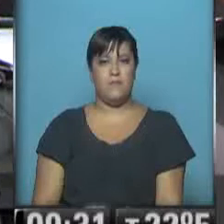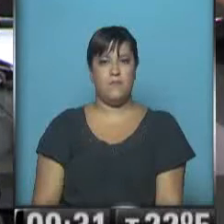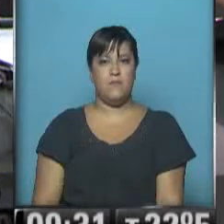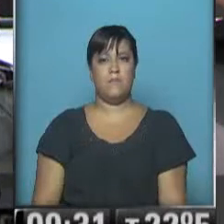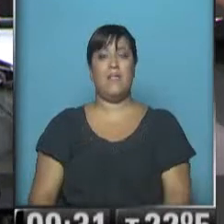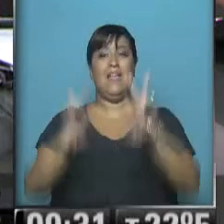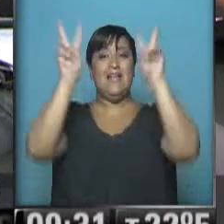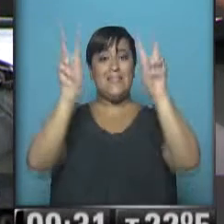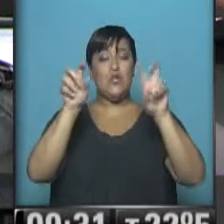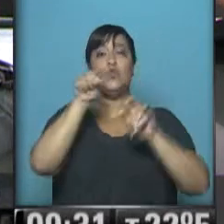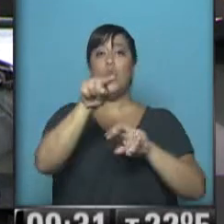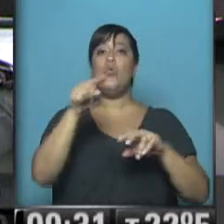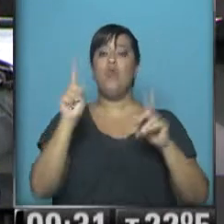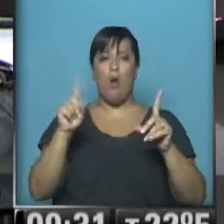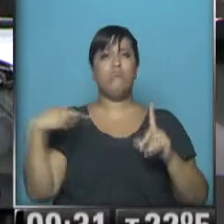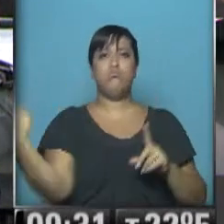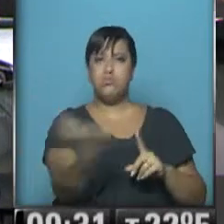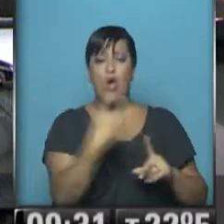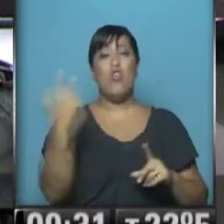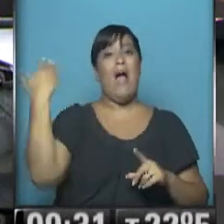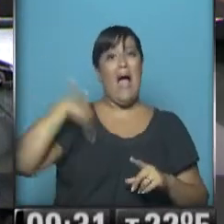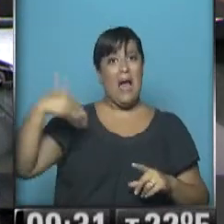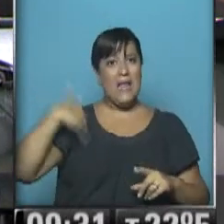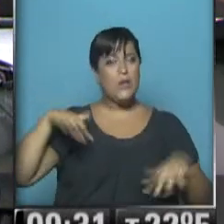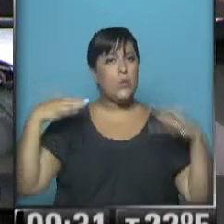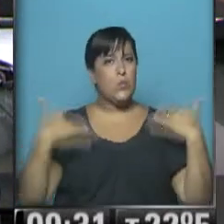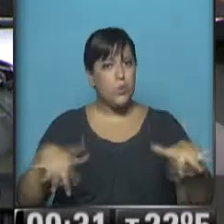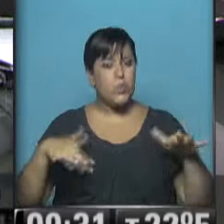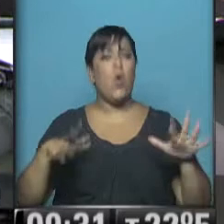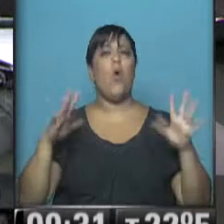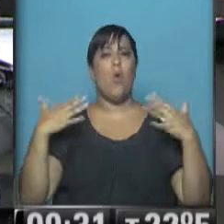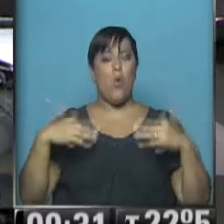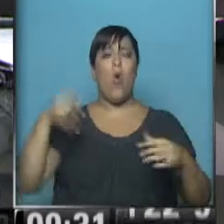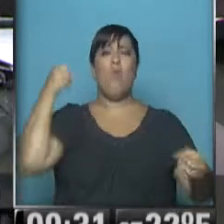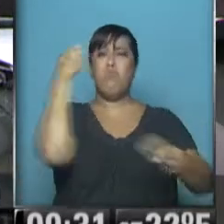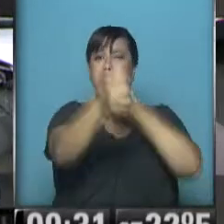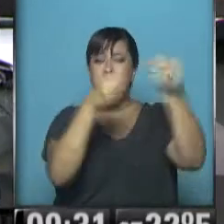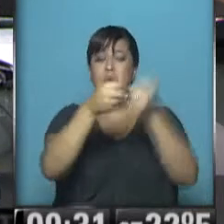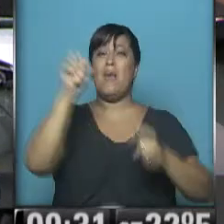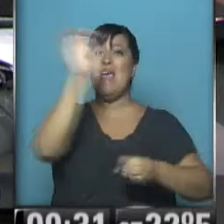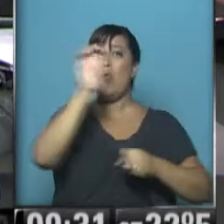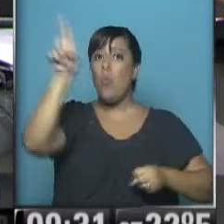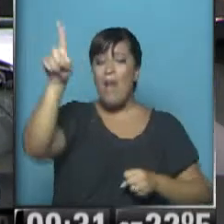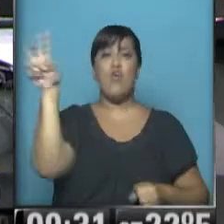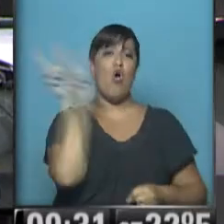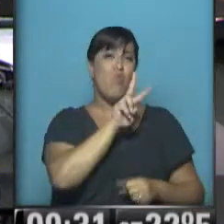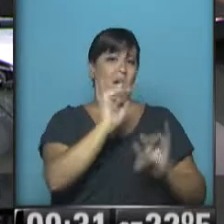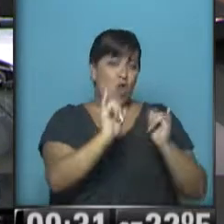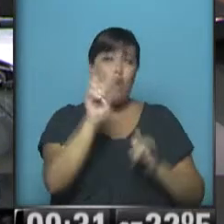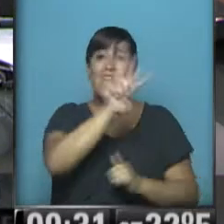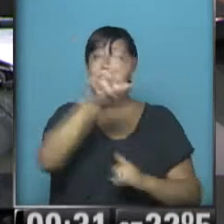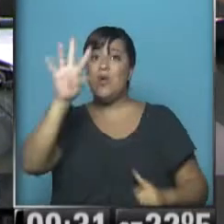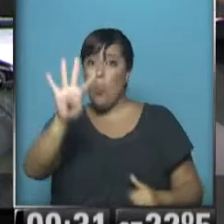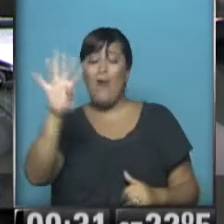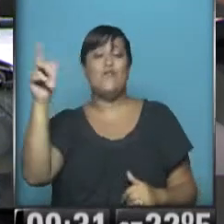El título conmovió las últimas horas a todos, una argentina brutalmente golpeada en Ecuador. Se trata de una joven mujer de 24 años, oriunda